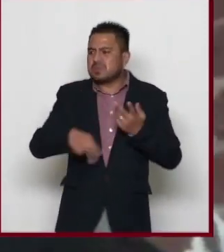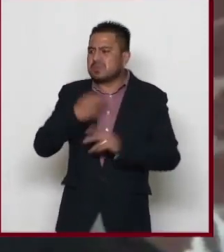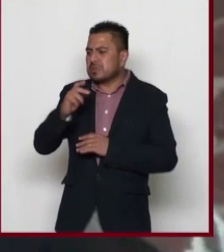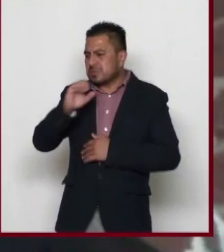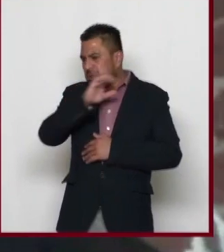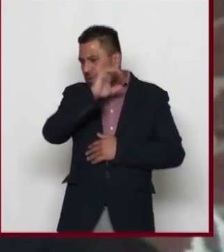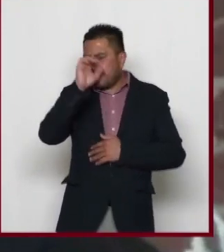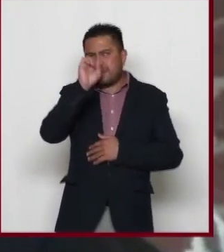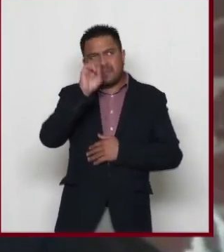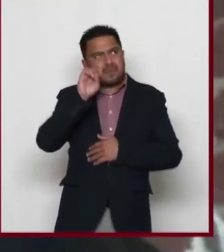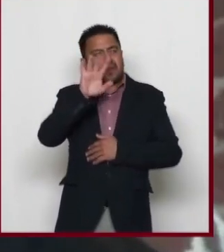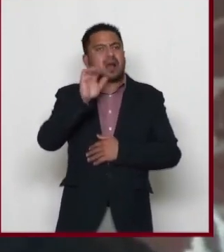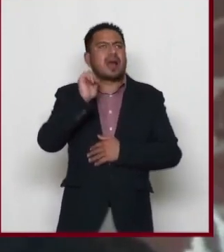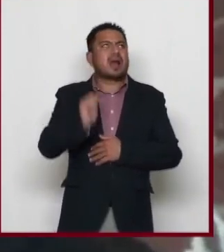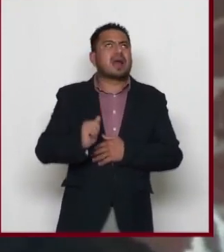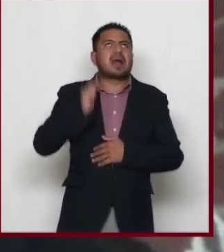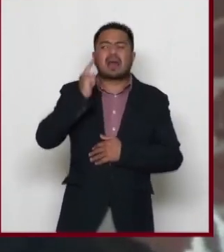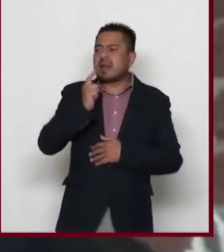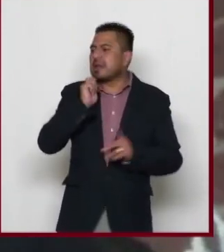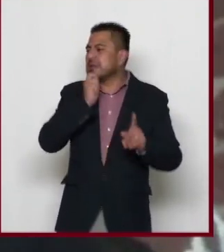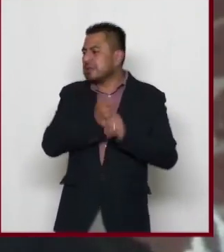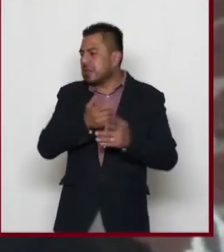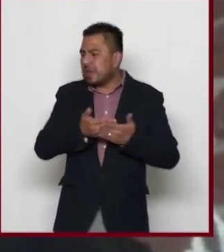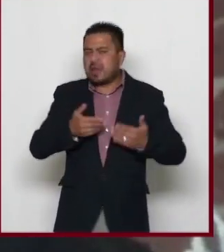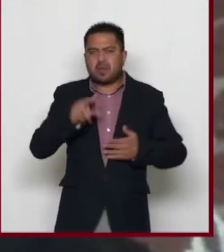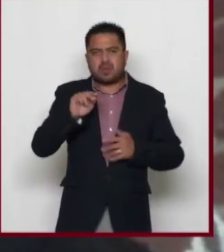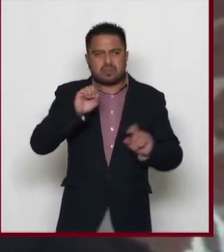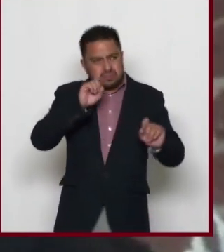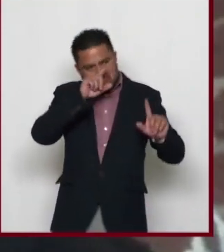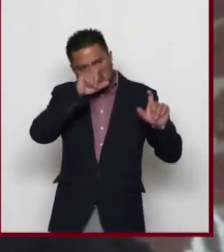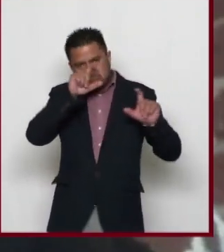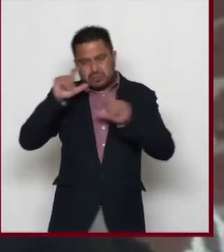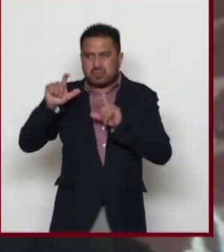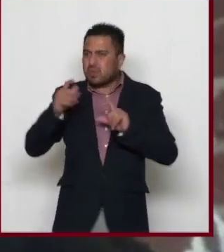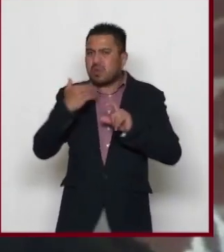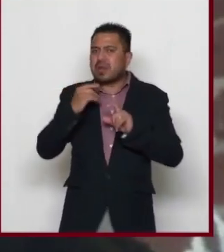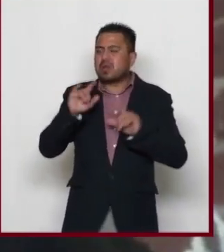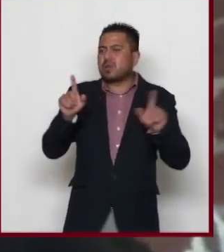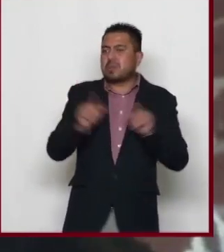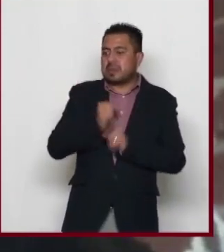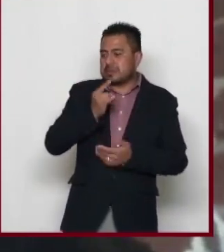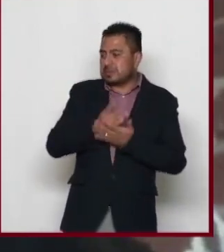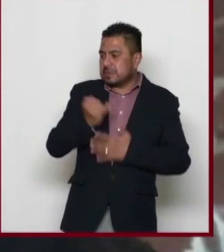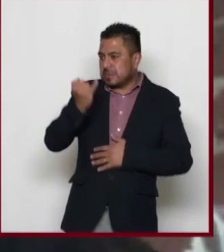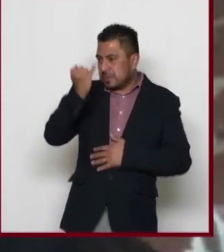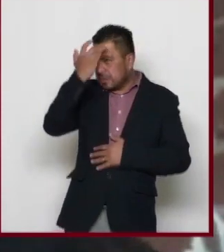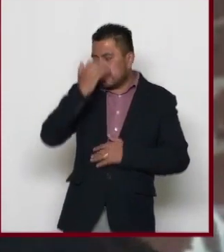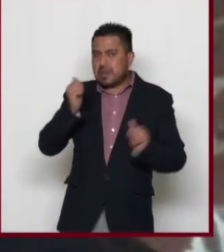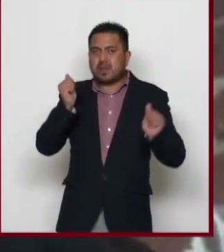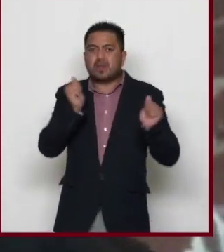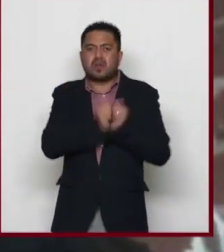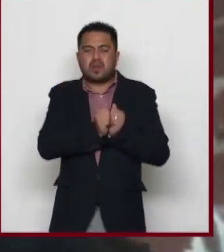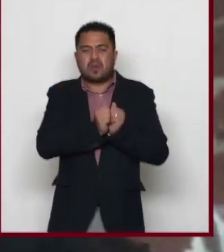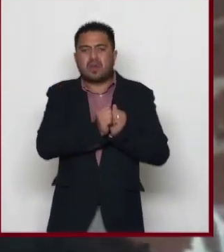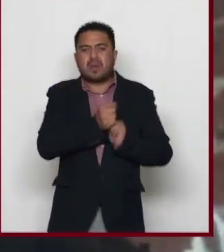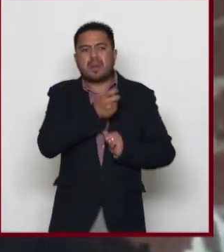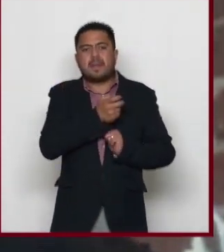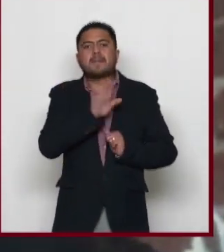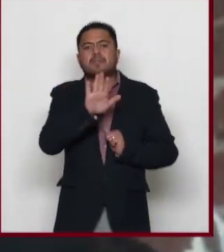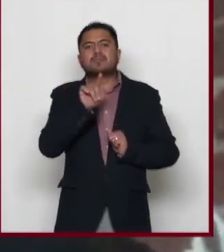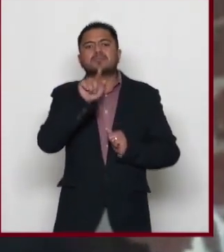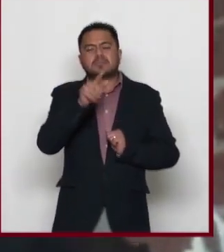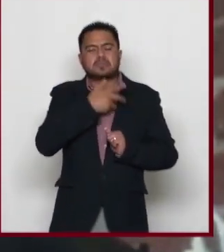va uno a hacer. Por ejemplo, si va usted a tomar una fotografía de algo, una fotografía que ahora ya no se toman fotografías, ahora se